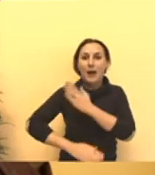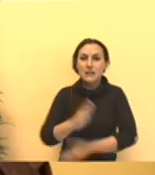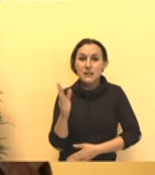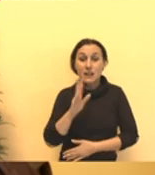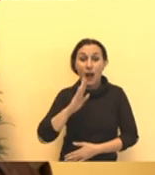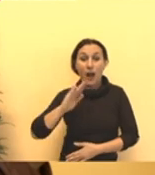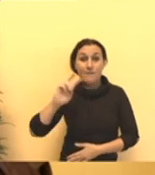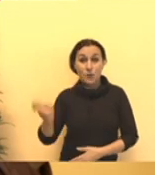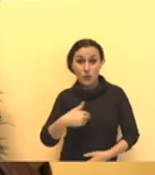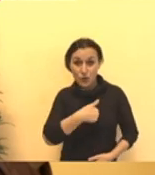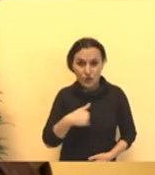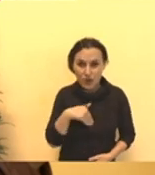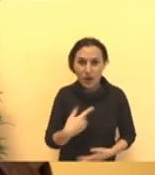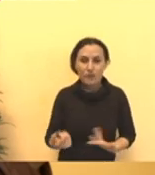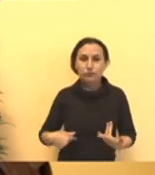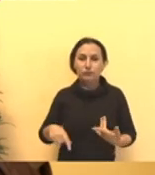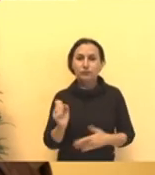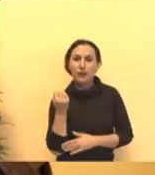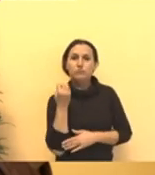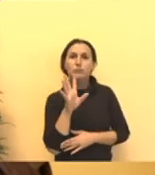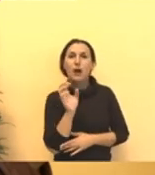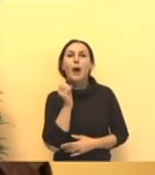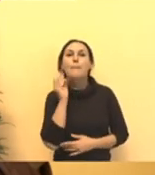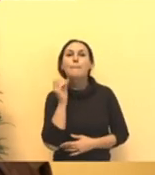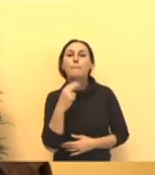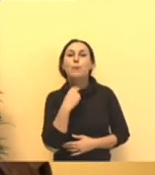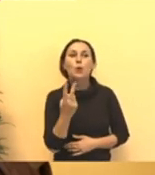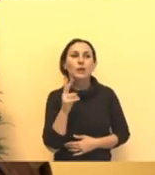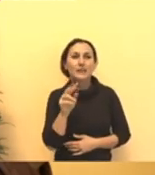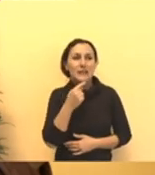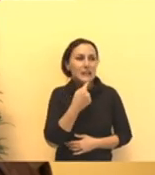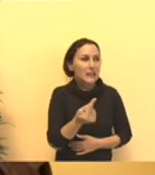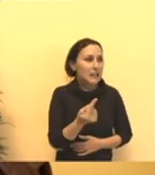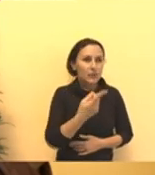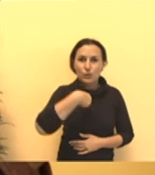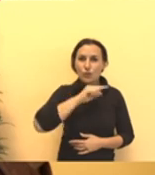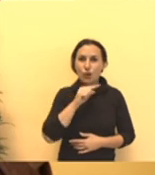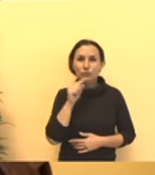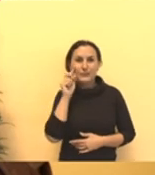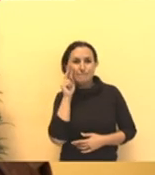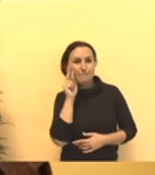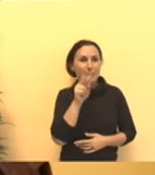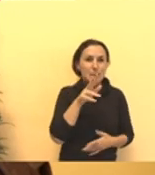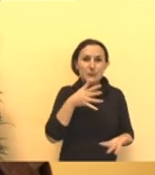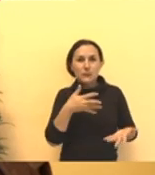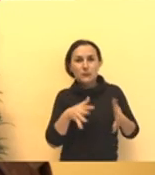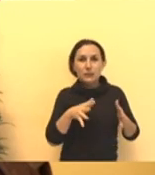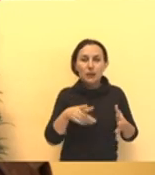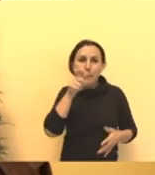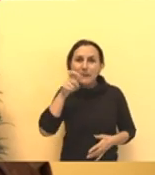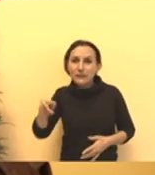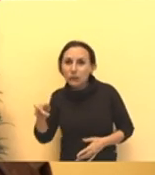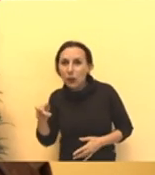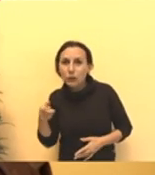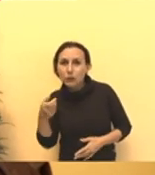y la ponente dice cosas como que como nosotros no somos bien vistos, no es rentable, la gente piensa que no es